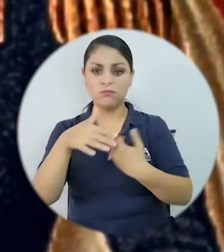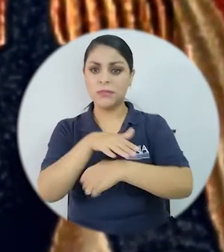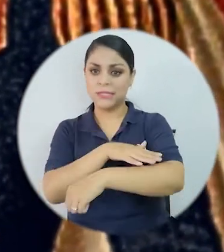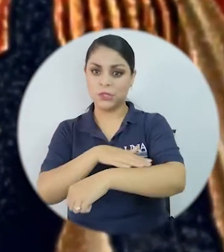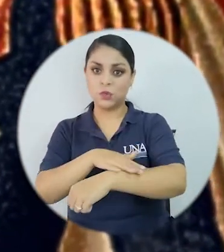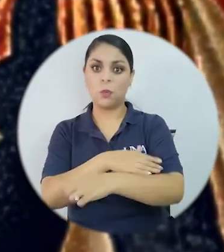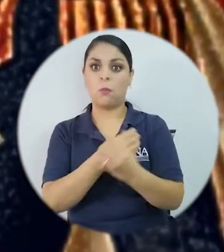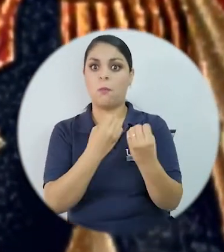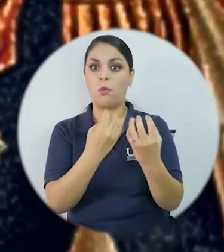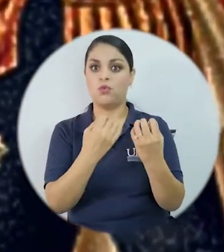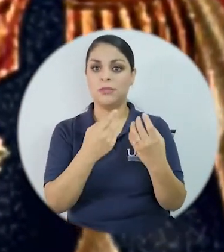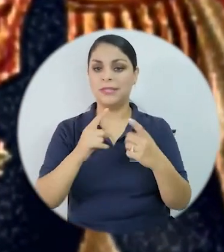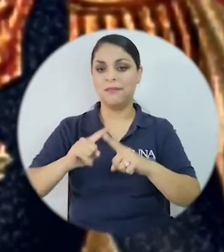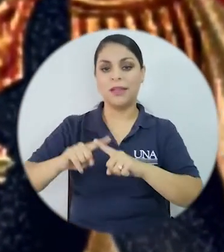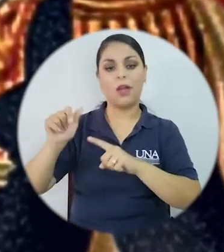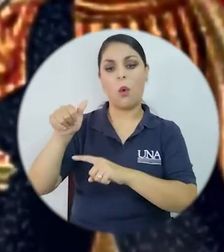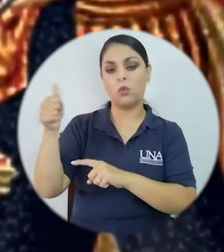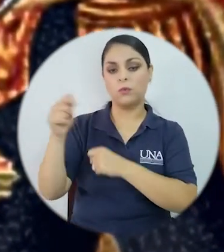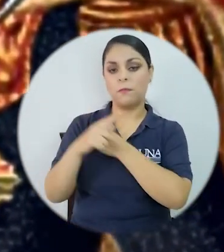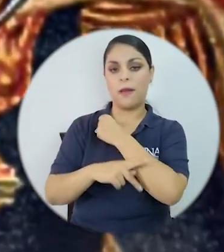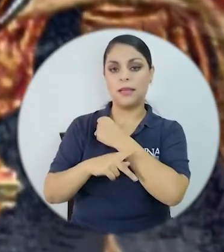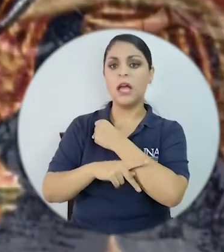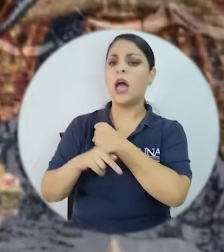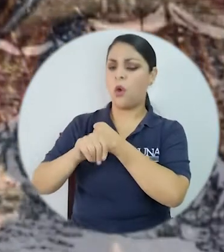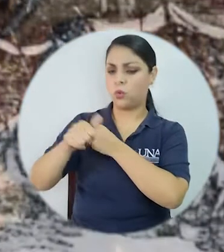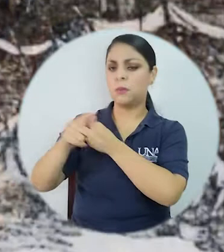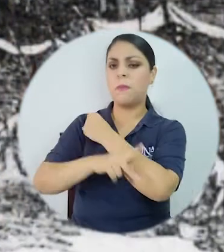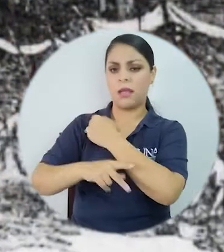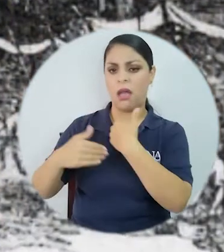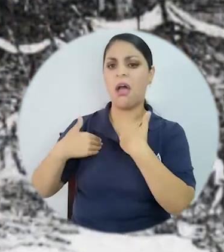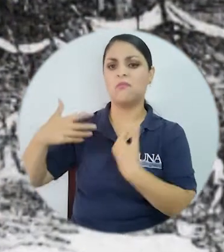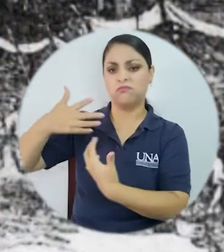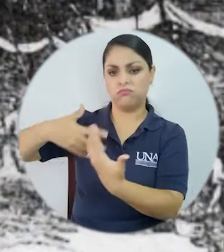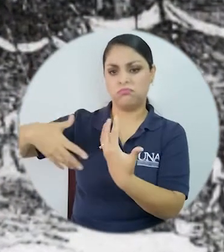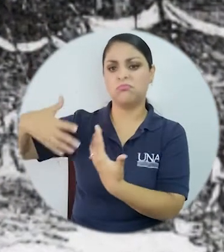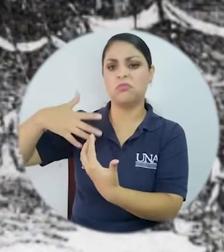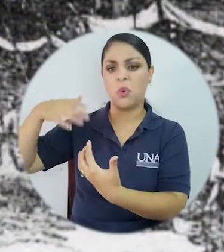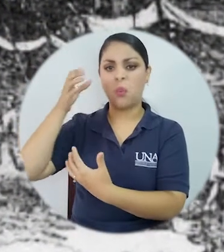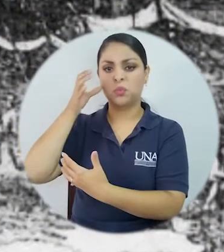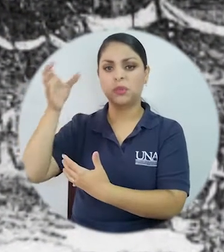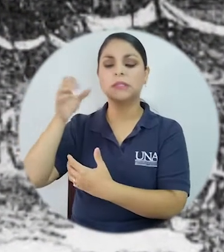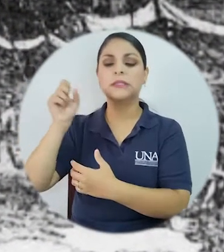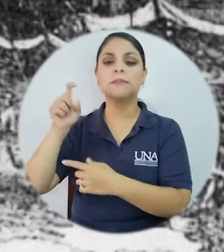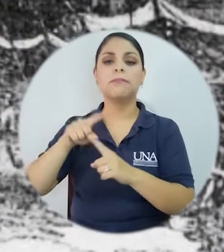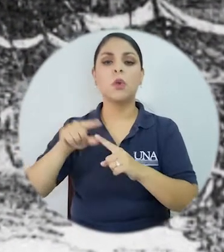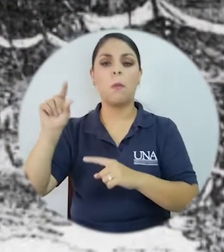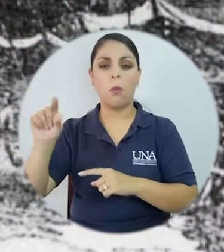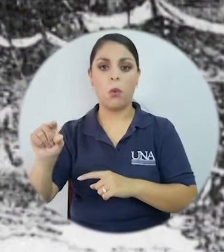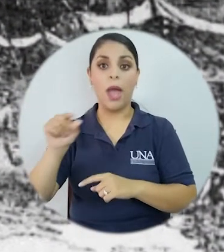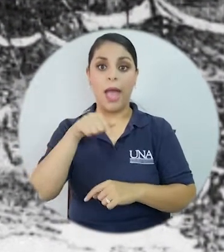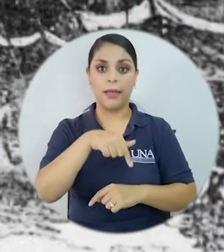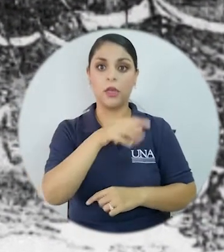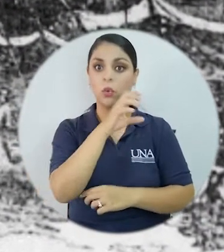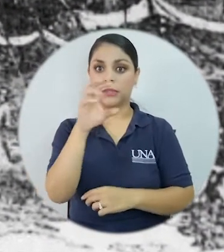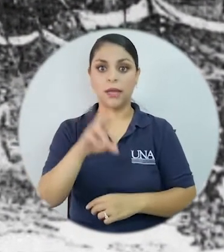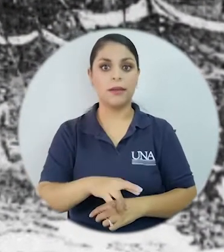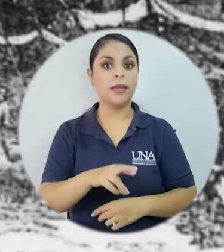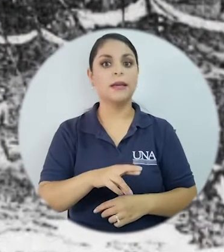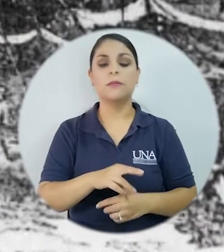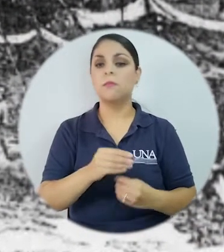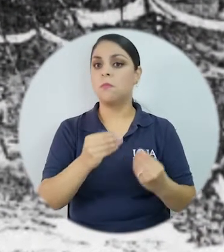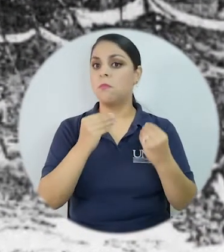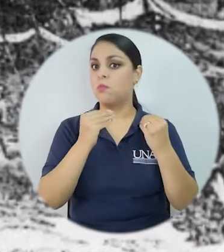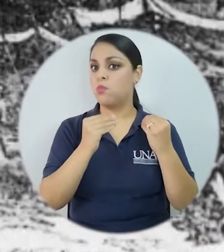países. No es que en los otros países no hubiera mestizaje, pero sí en menor escala. Aquí pasó